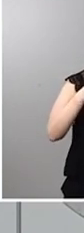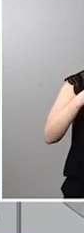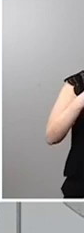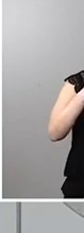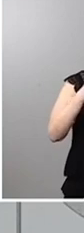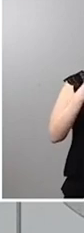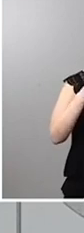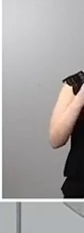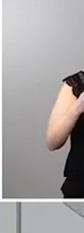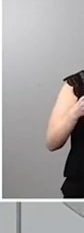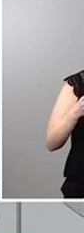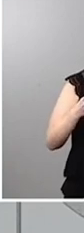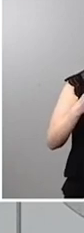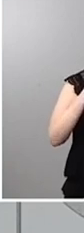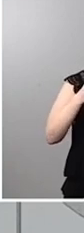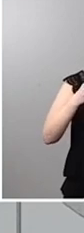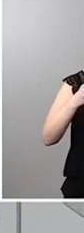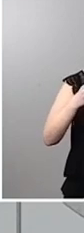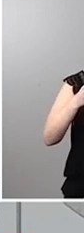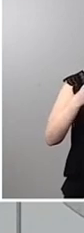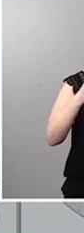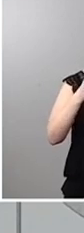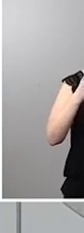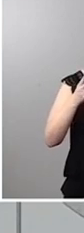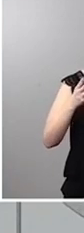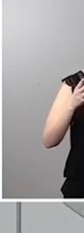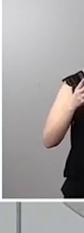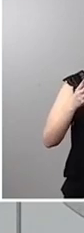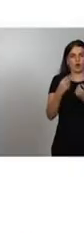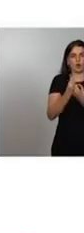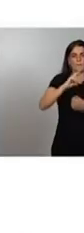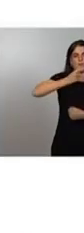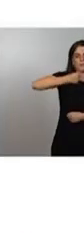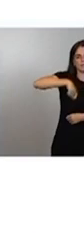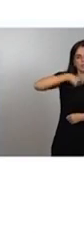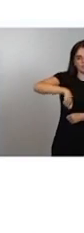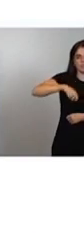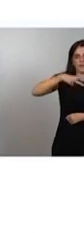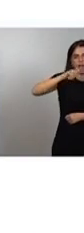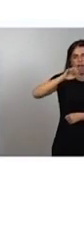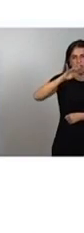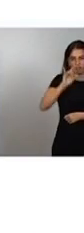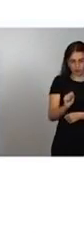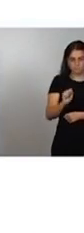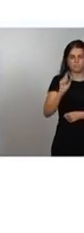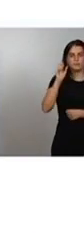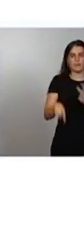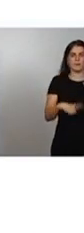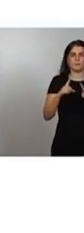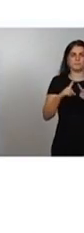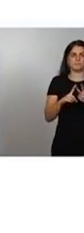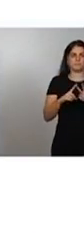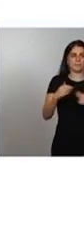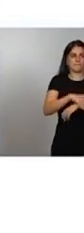personas, servicios, capitales y libertad de establecimiento. Y las empresas se establecen en aquellos territorios o países que les ofrecen condiciones